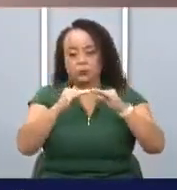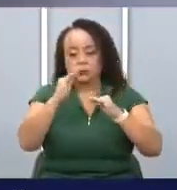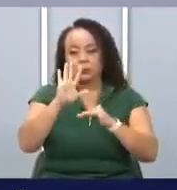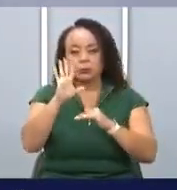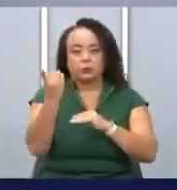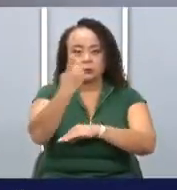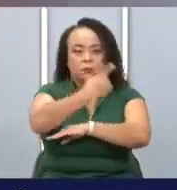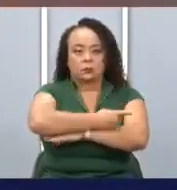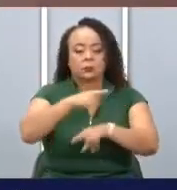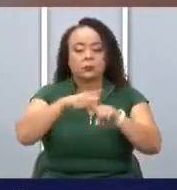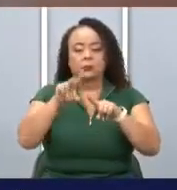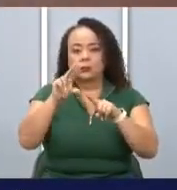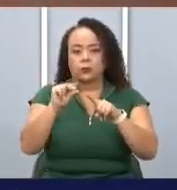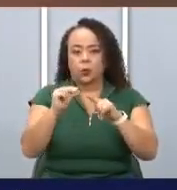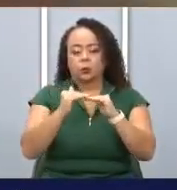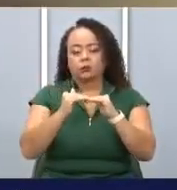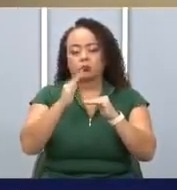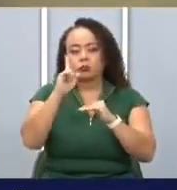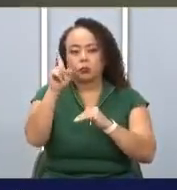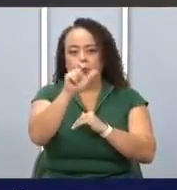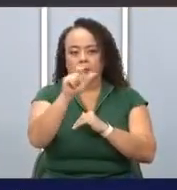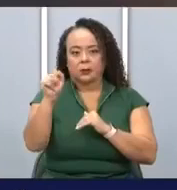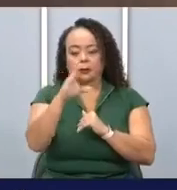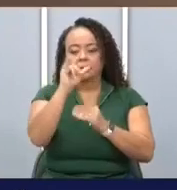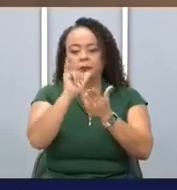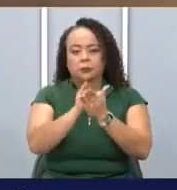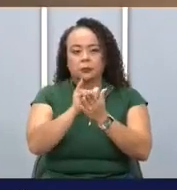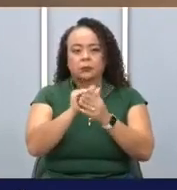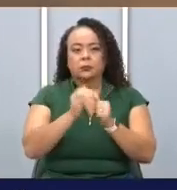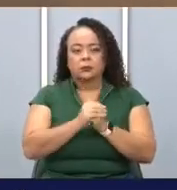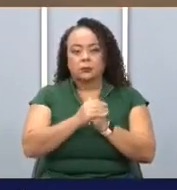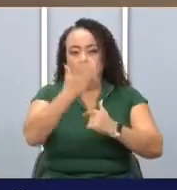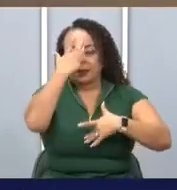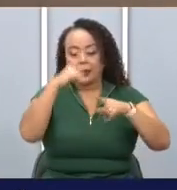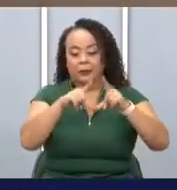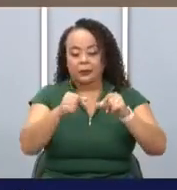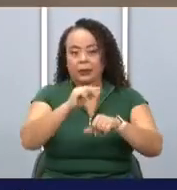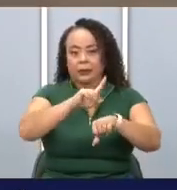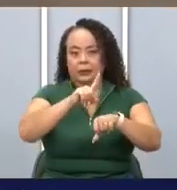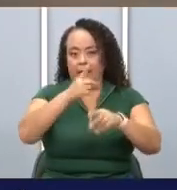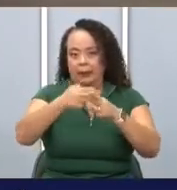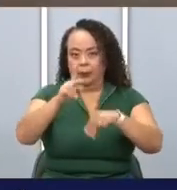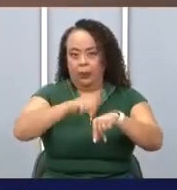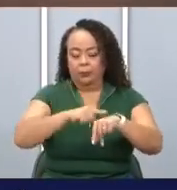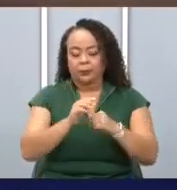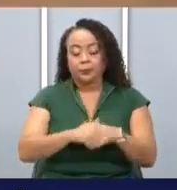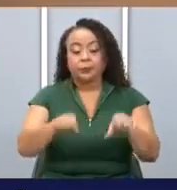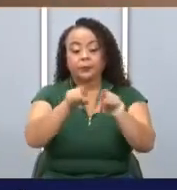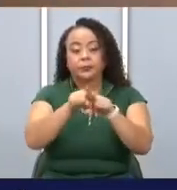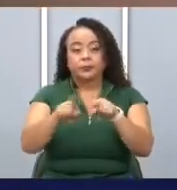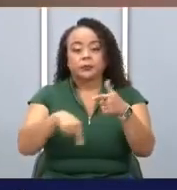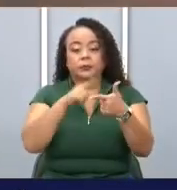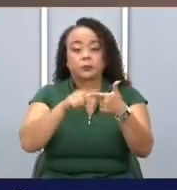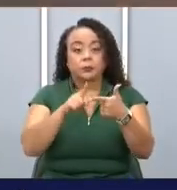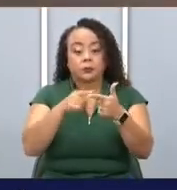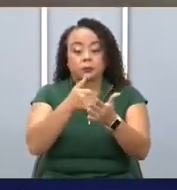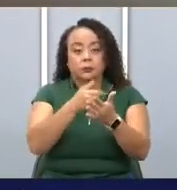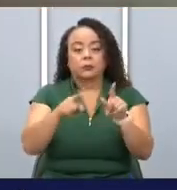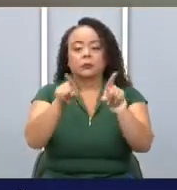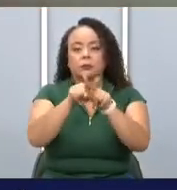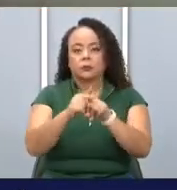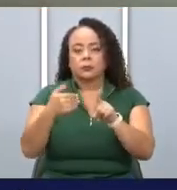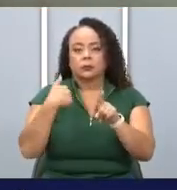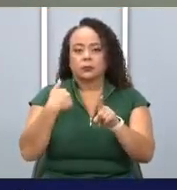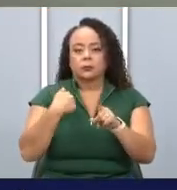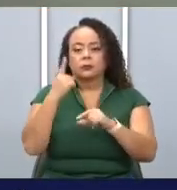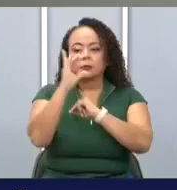de 5 días, pero no sobrepasa lo que es un mes. Y es una incapacidad de carácter temporal. También tenemos lesiones graves que también van a